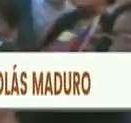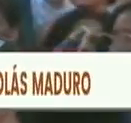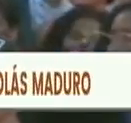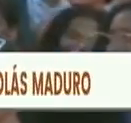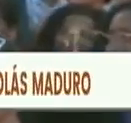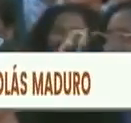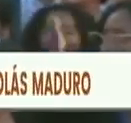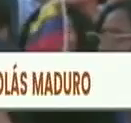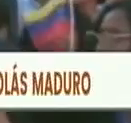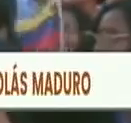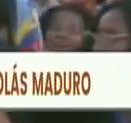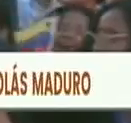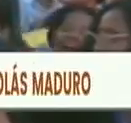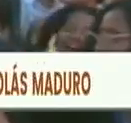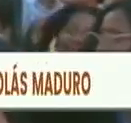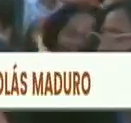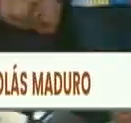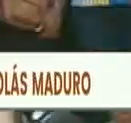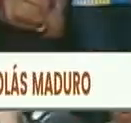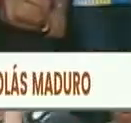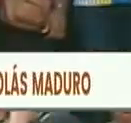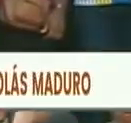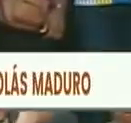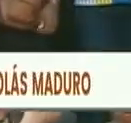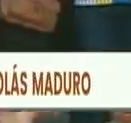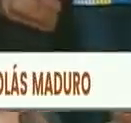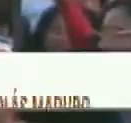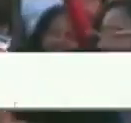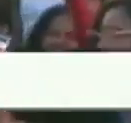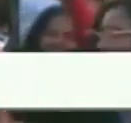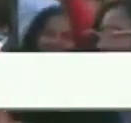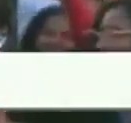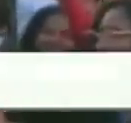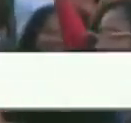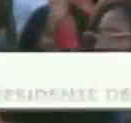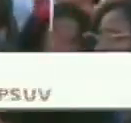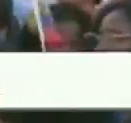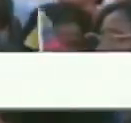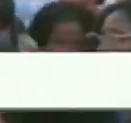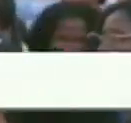viva Caracas! ¡Viva! ¡Que viva La Vega!